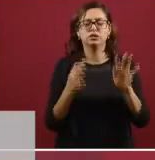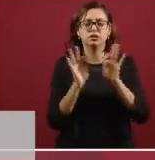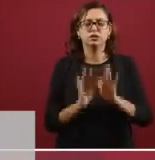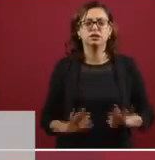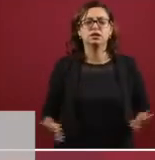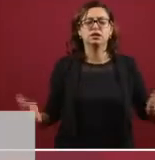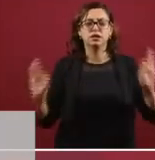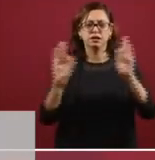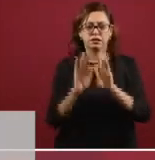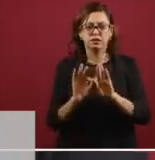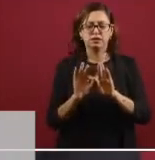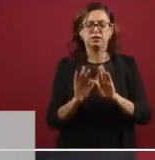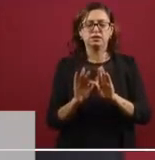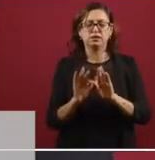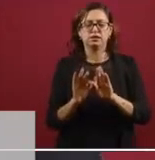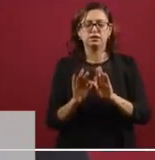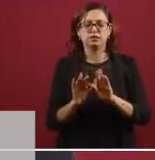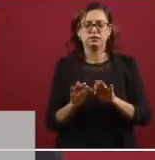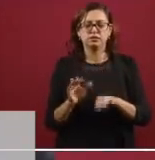censura.